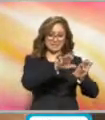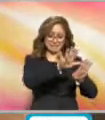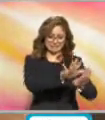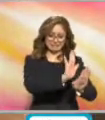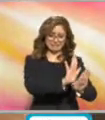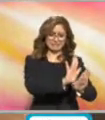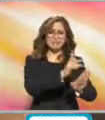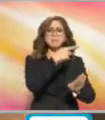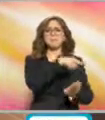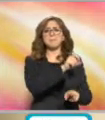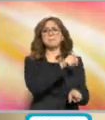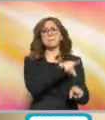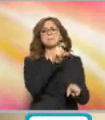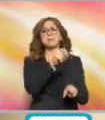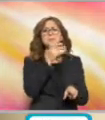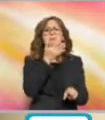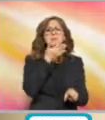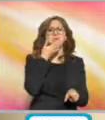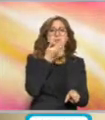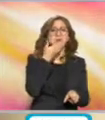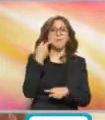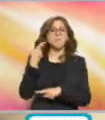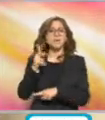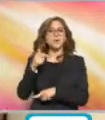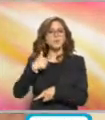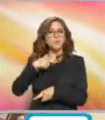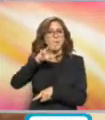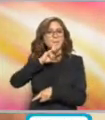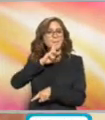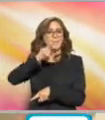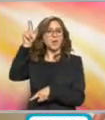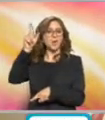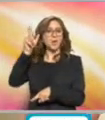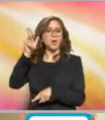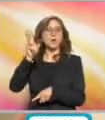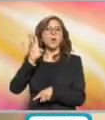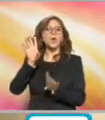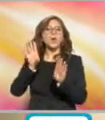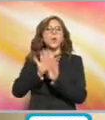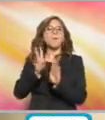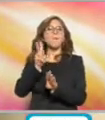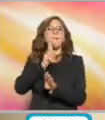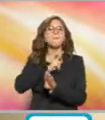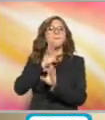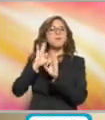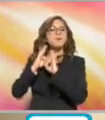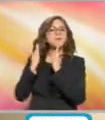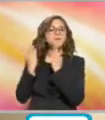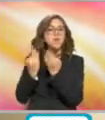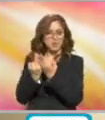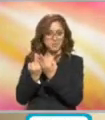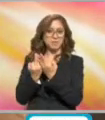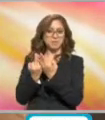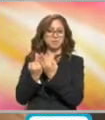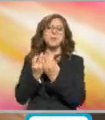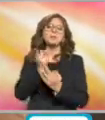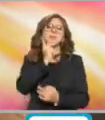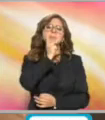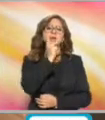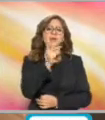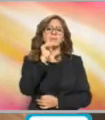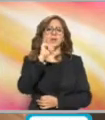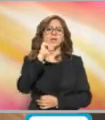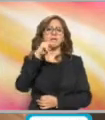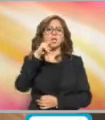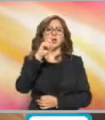lo que está hecho y es como ponerle un toque especial. Porque además dices, innovación, ¿solo yo voy